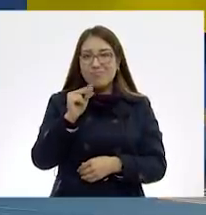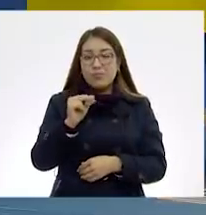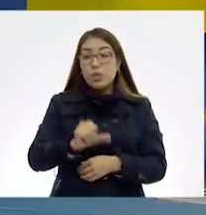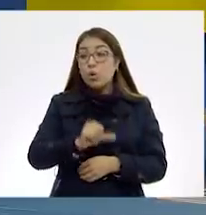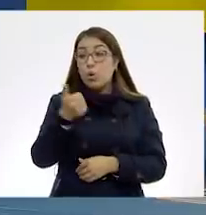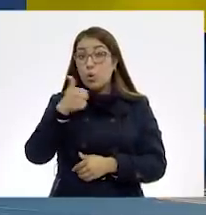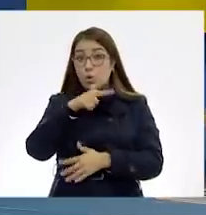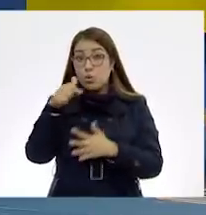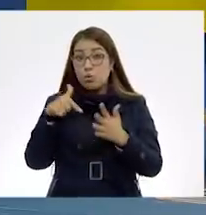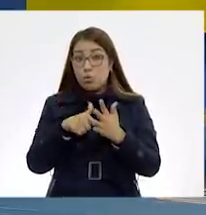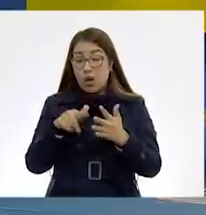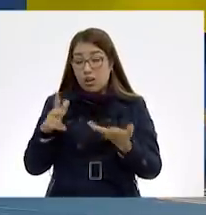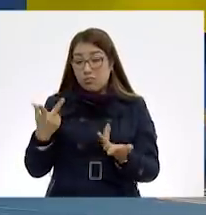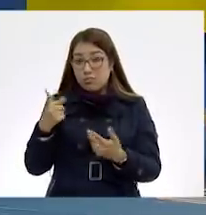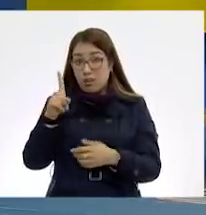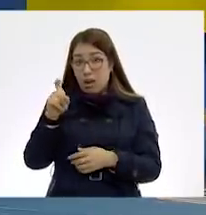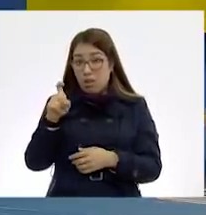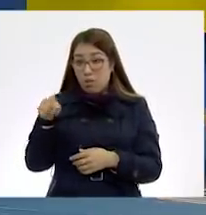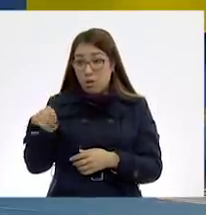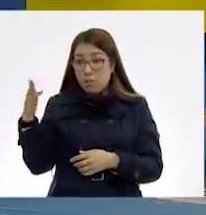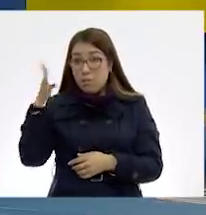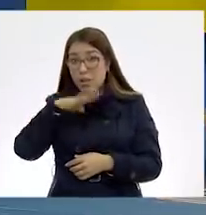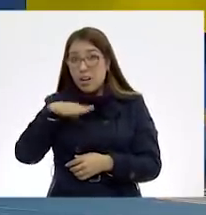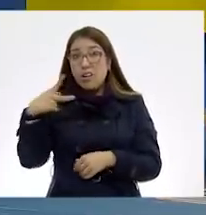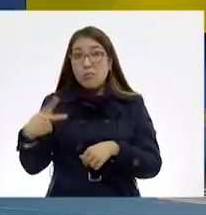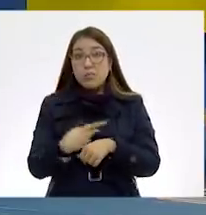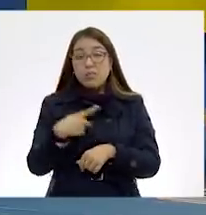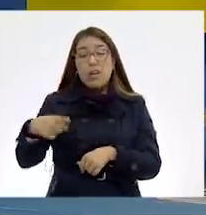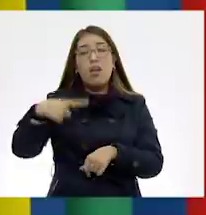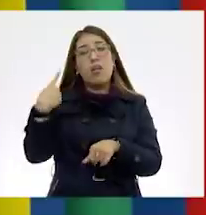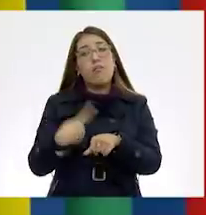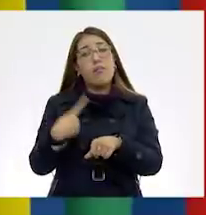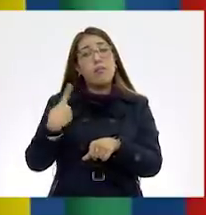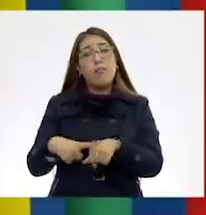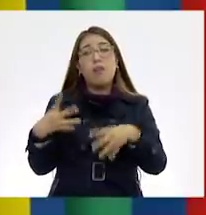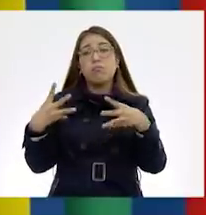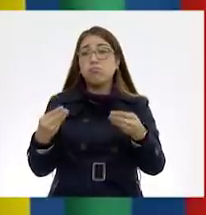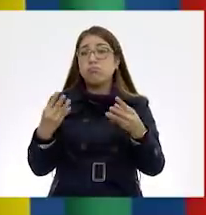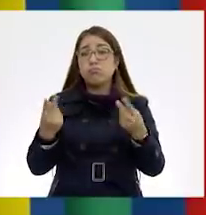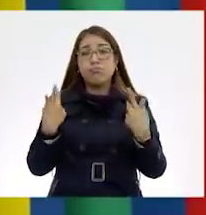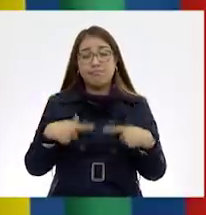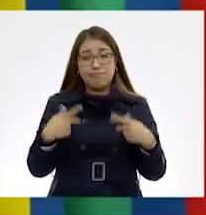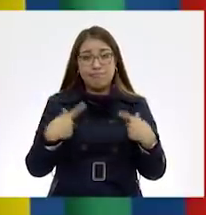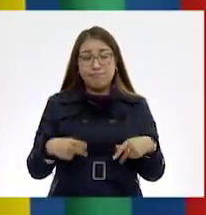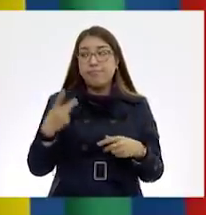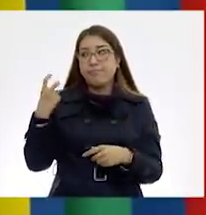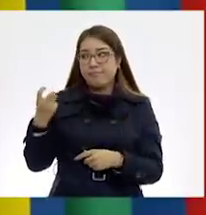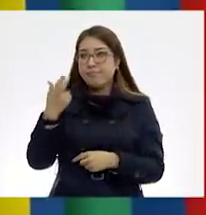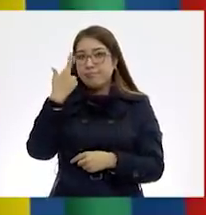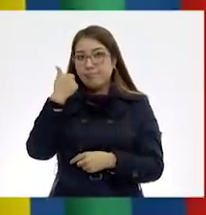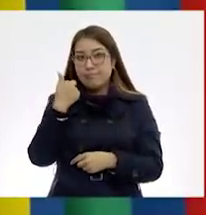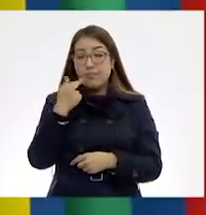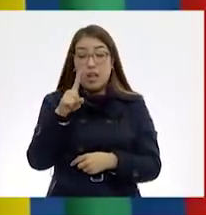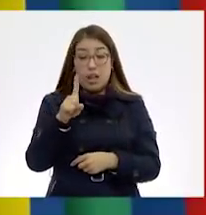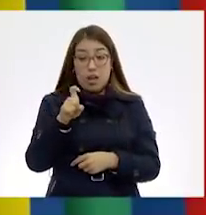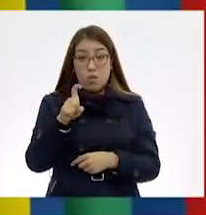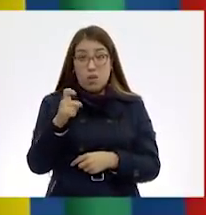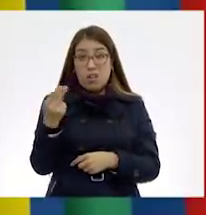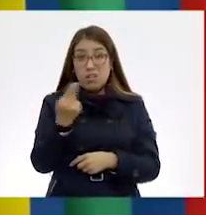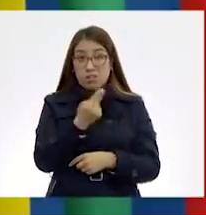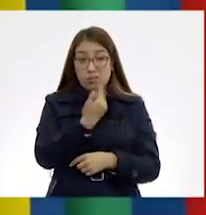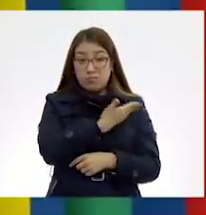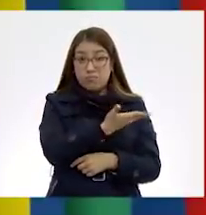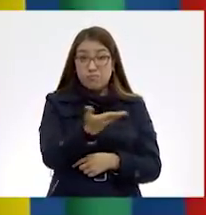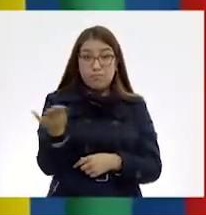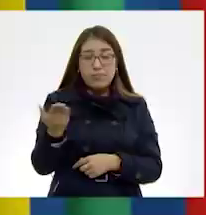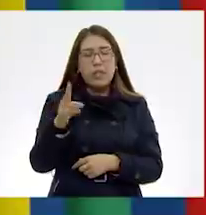no es tan adecuada, puede haber muchas enfermedades también. Muy bien. La disponibilidad del agua juega un